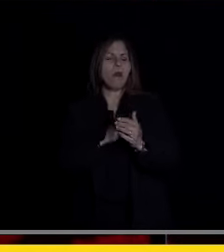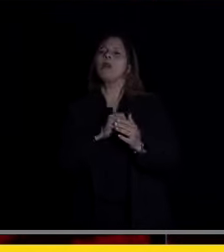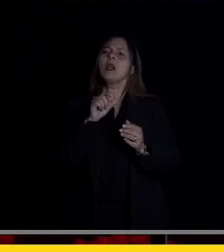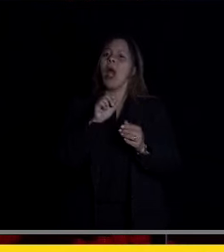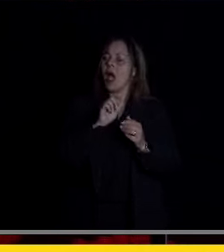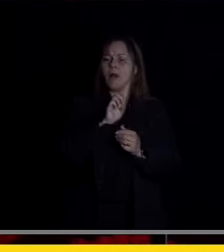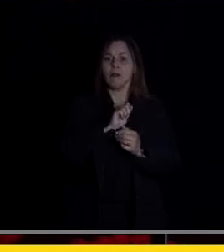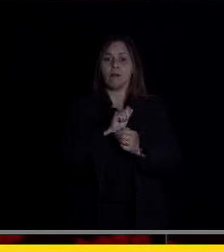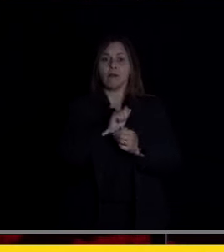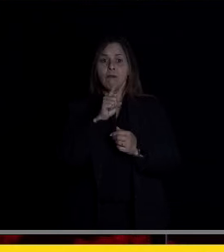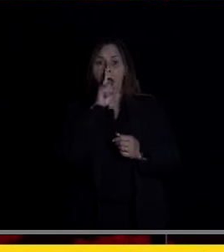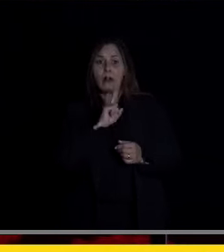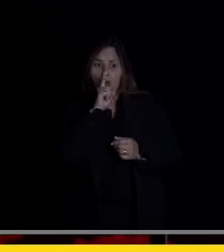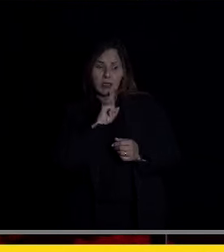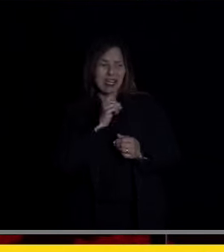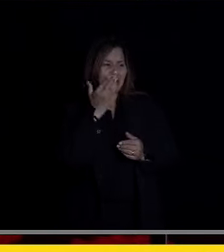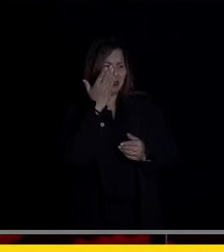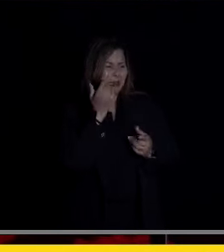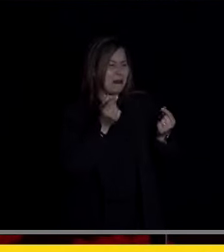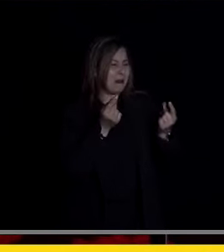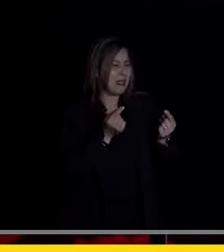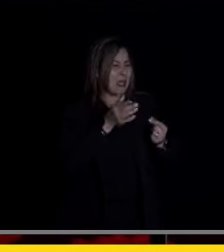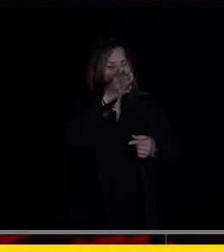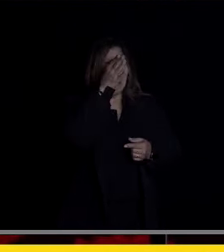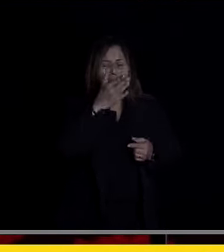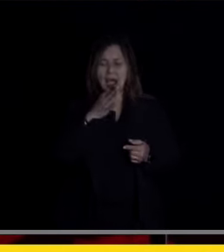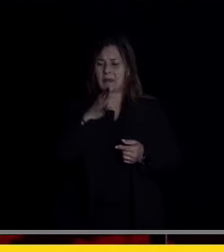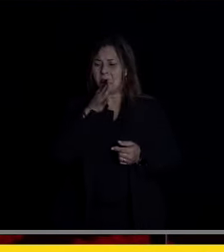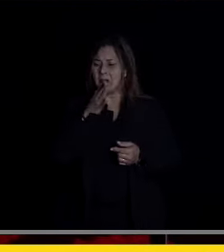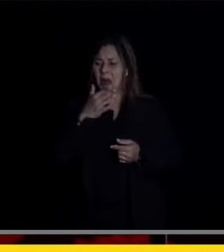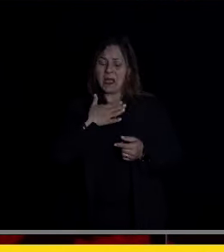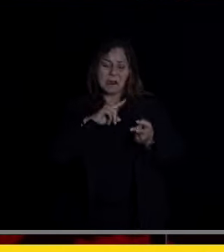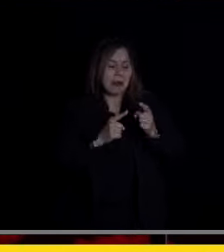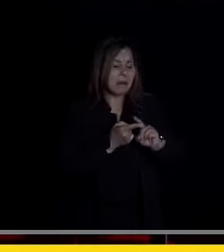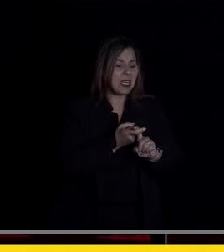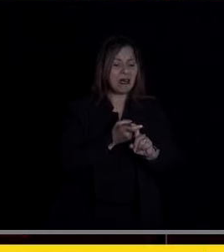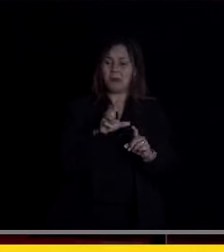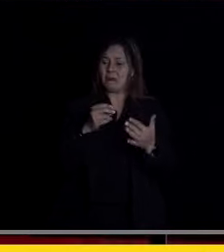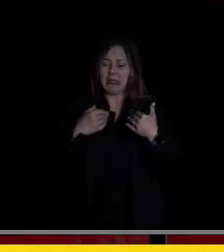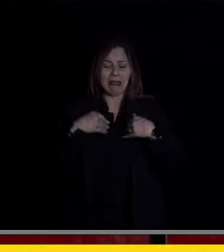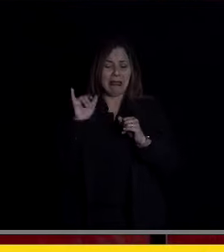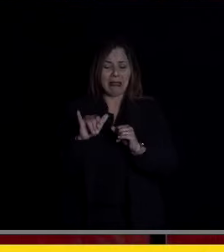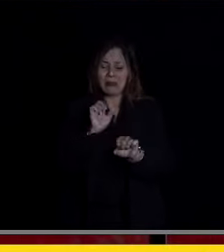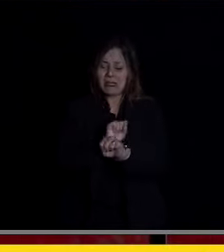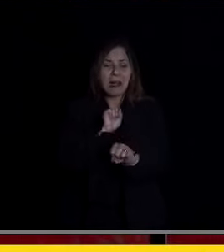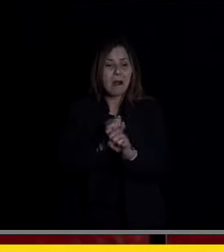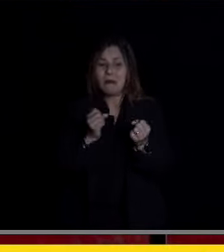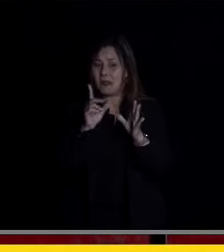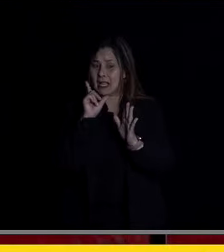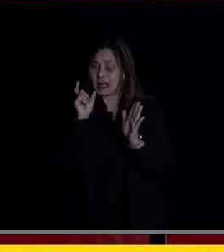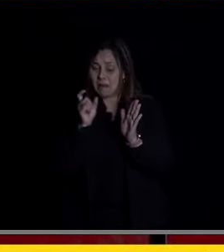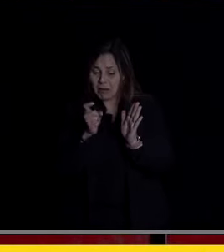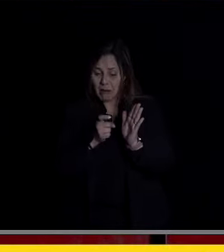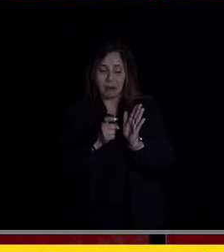qué vamos a hacer, el papá o mamá de mi amigo o mi amiga se quedó sin trabajo, cómo podemos ayudar. Muchas de esas interrogantes y